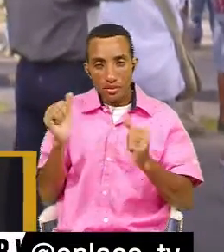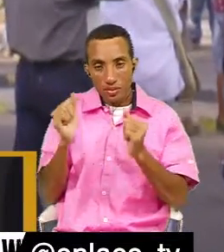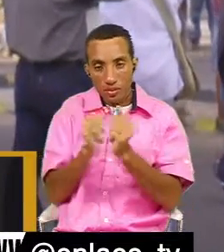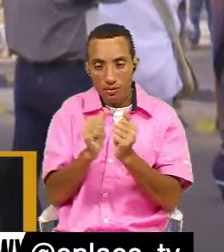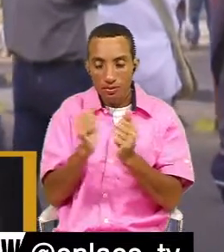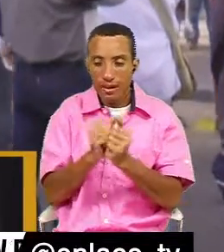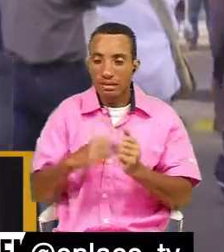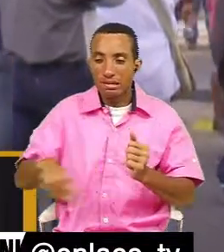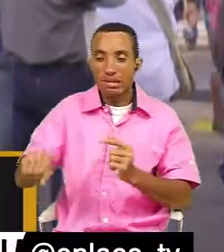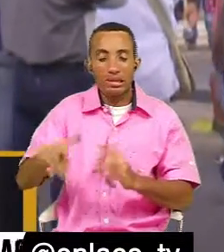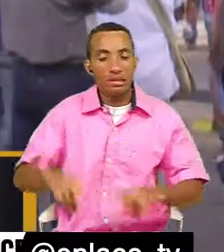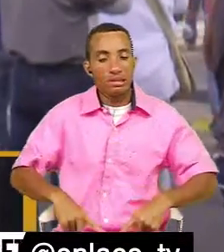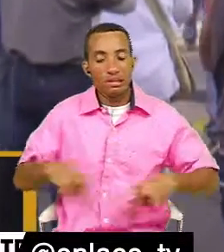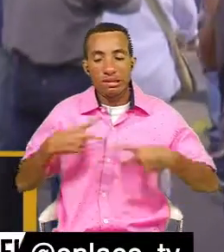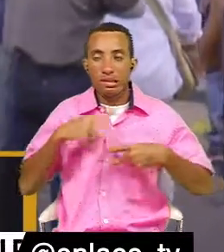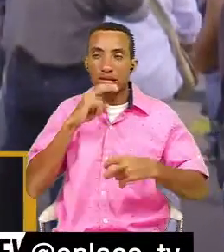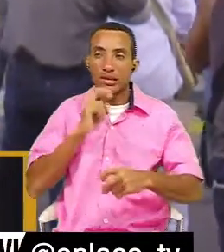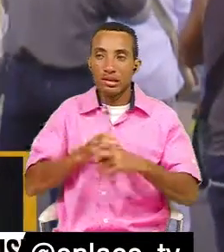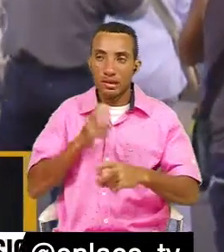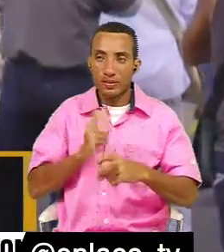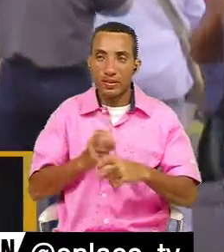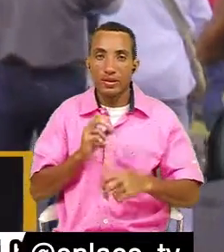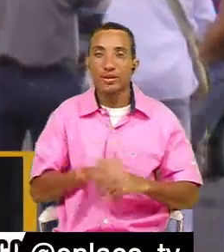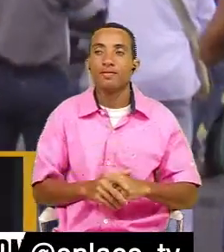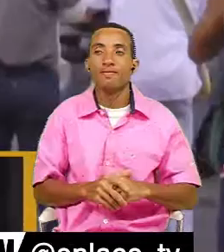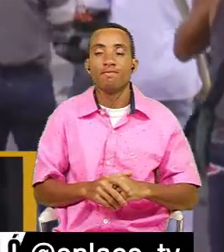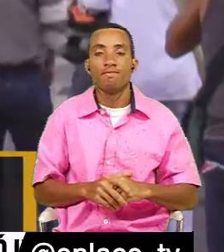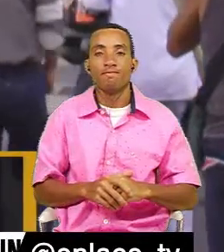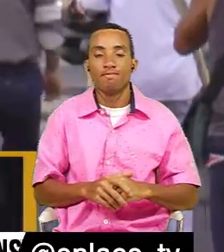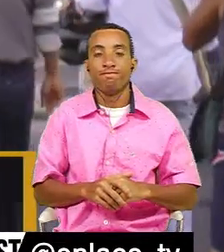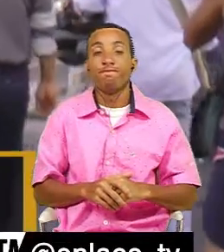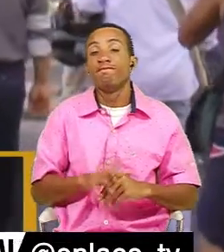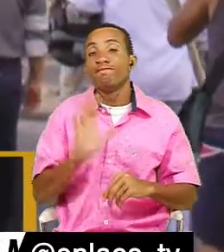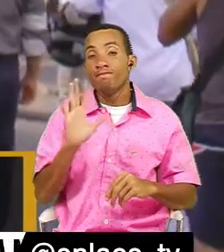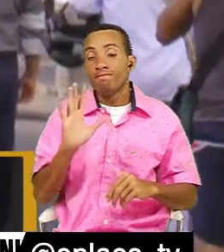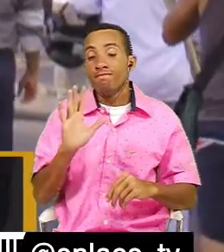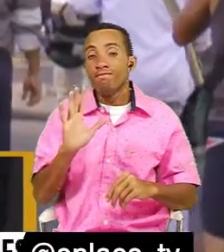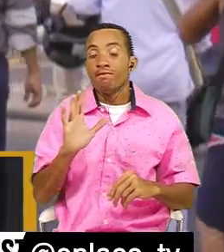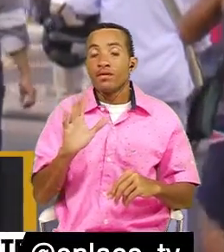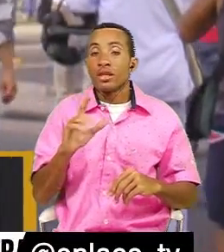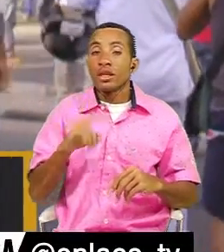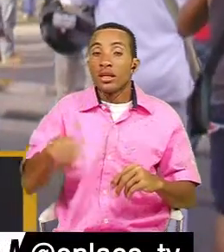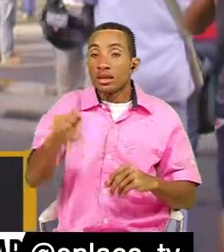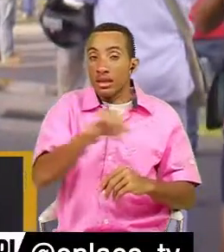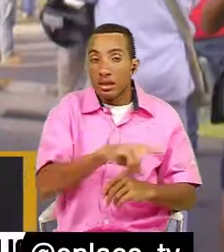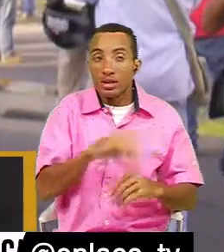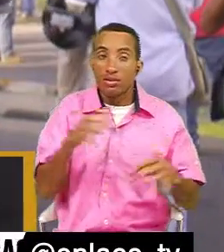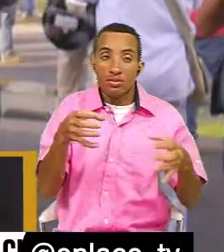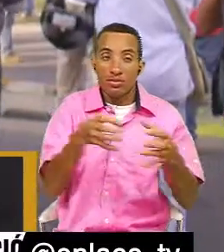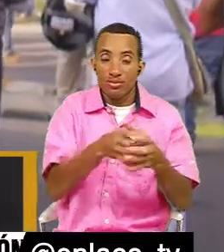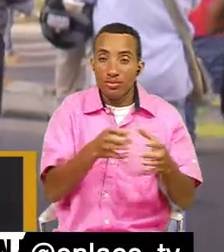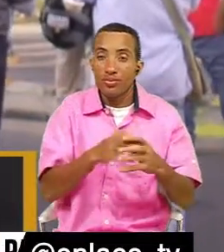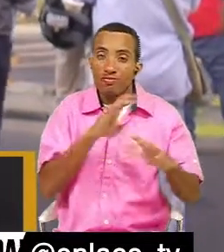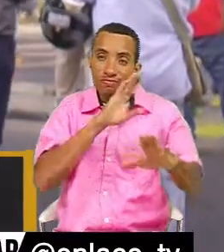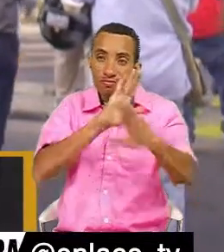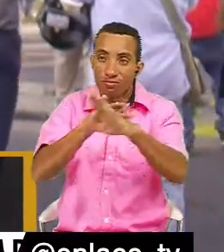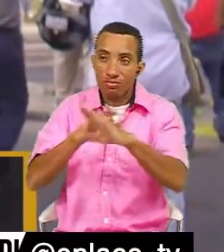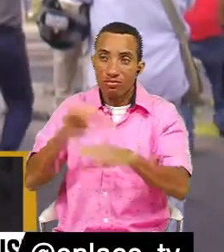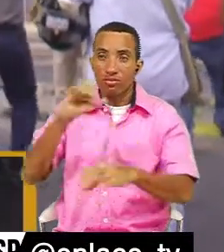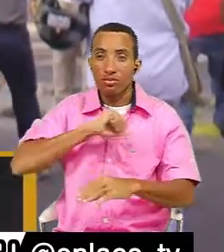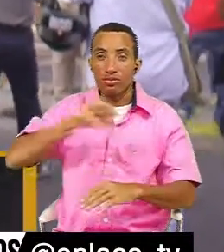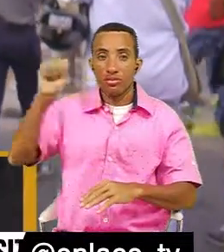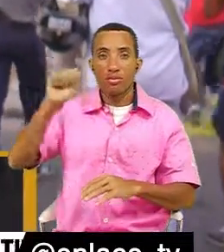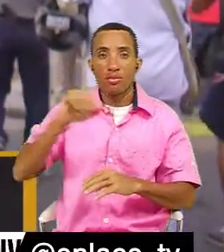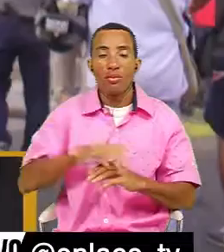precarias son muy precarias, valga la redundancia. En ese sentido, ellos han hecho un llamado a la organización sindical